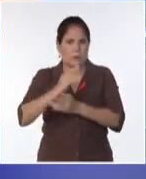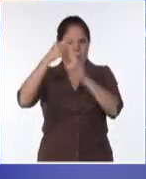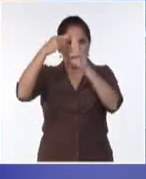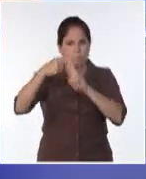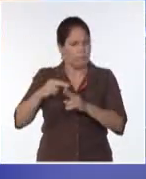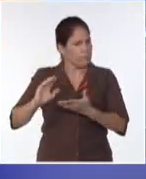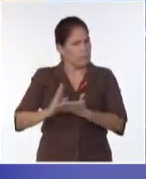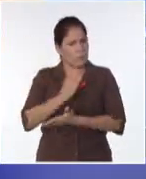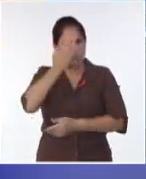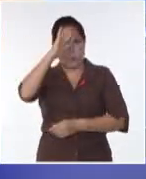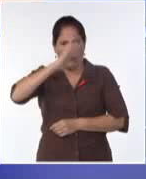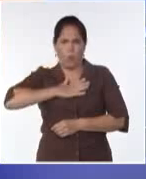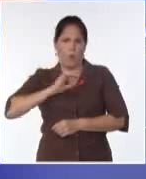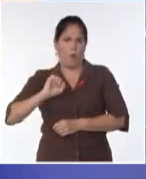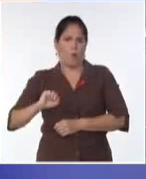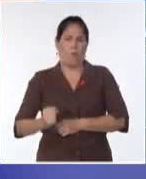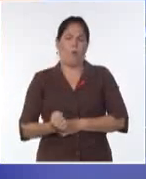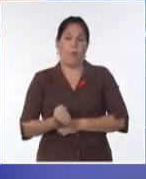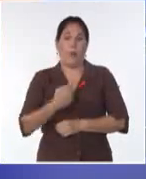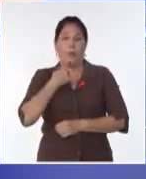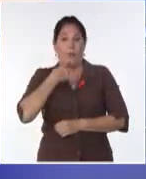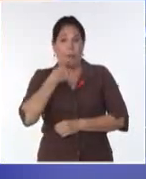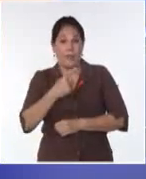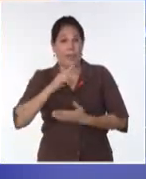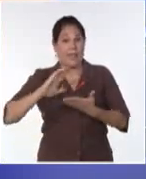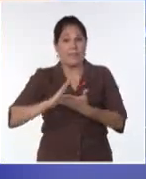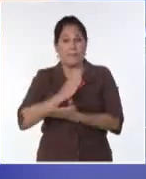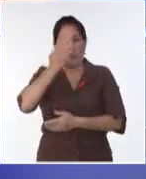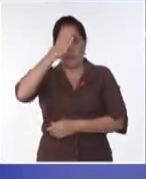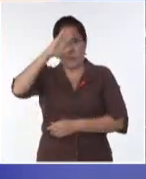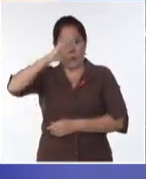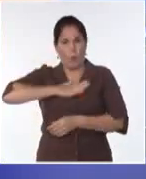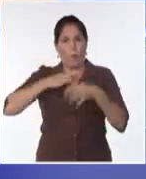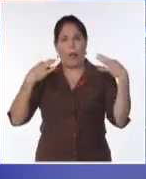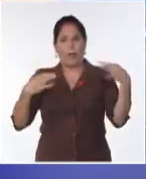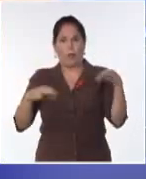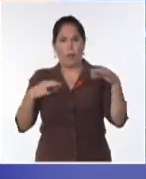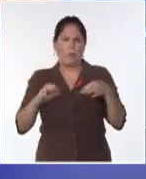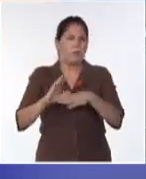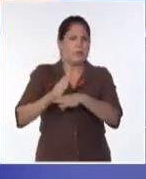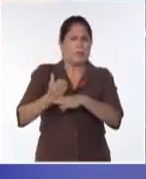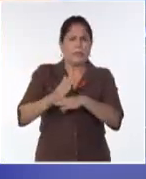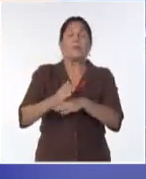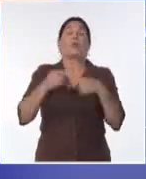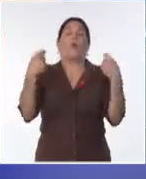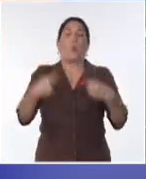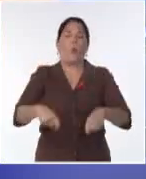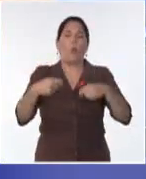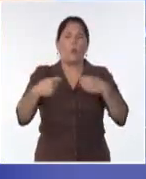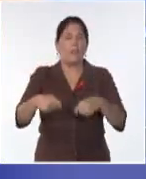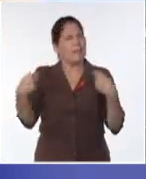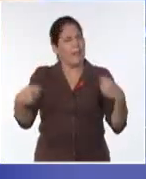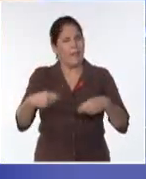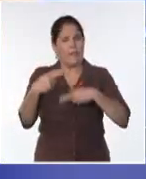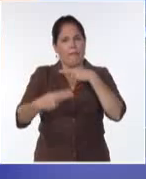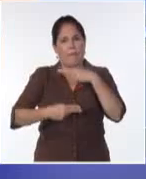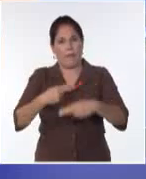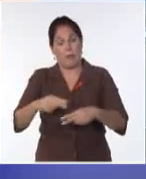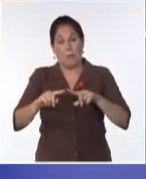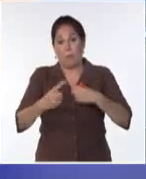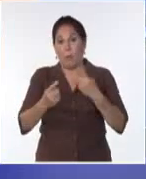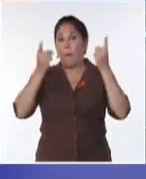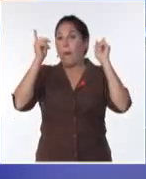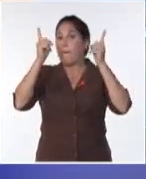listado. El pronunciamiento refiere que la eliminación de Cuba de este documento significaría un acto de justicia histórica, tomando en consideración la